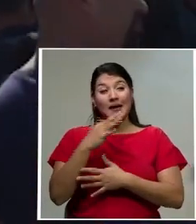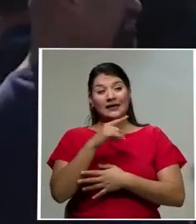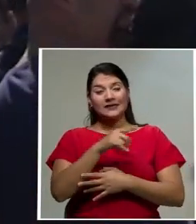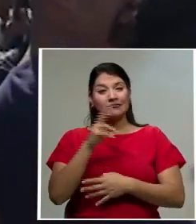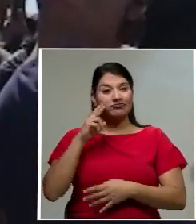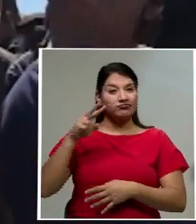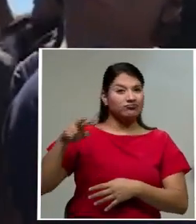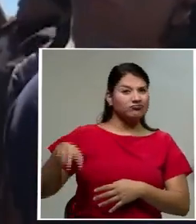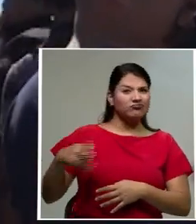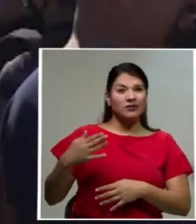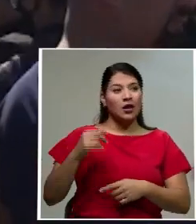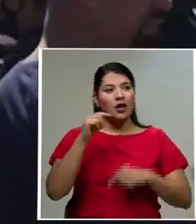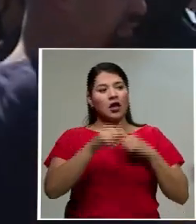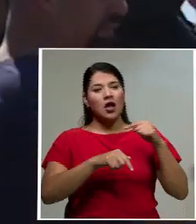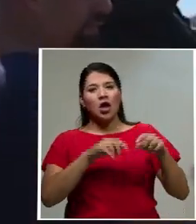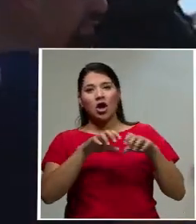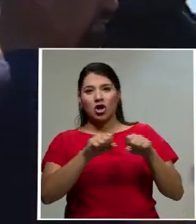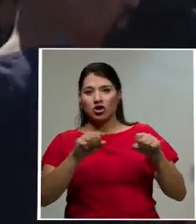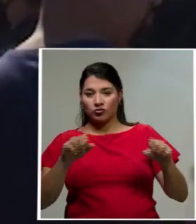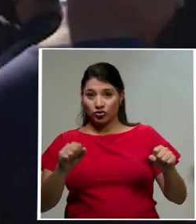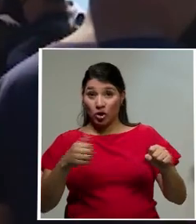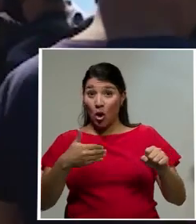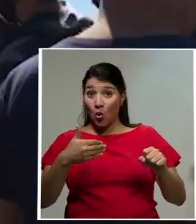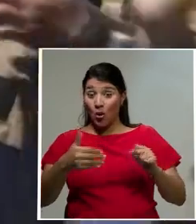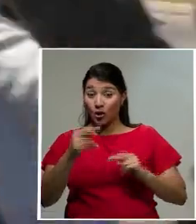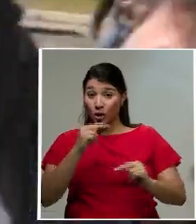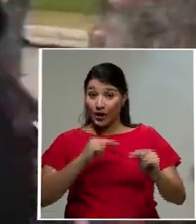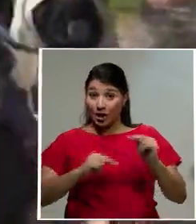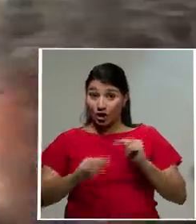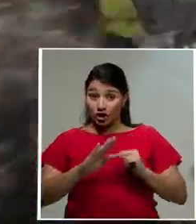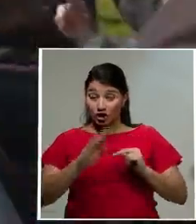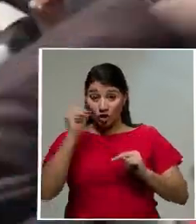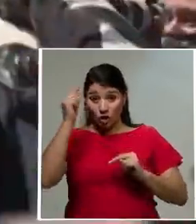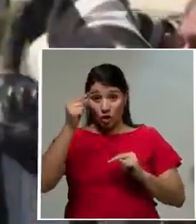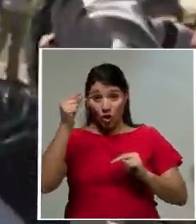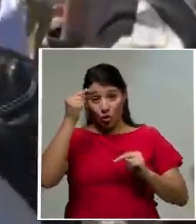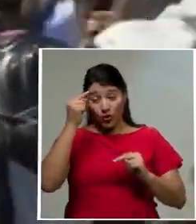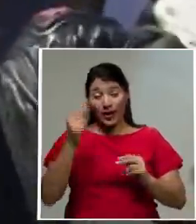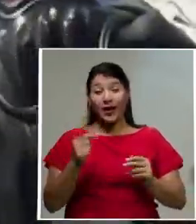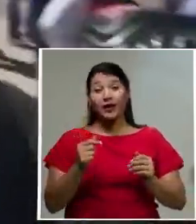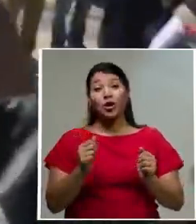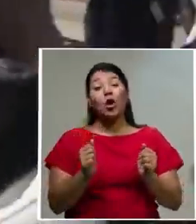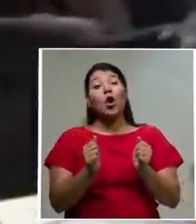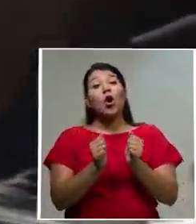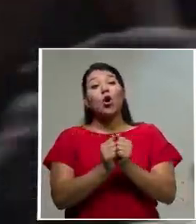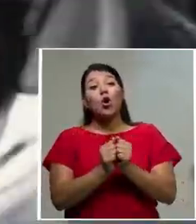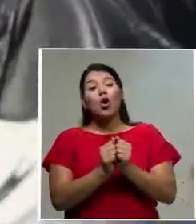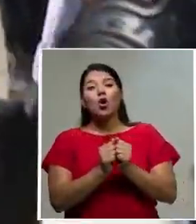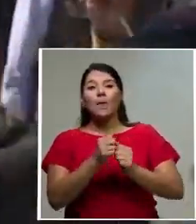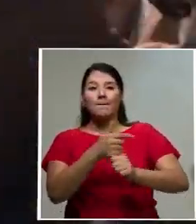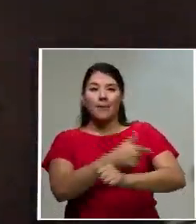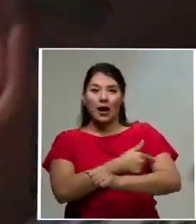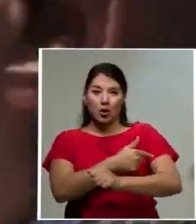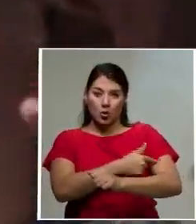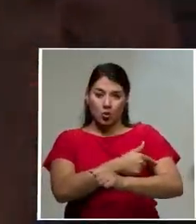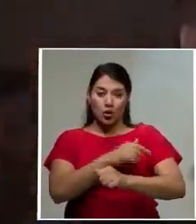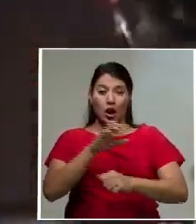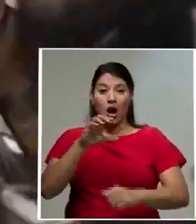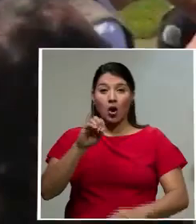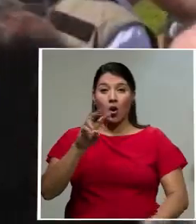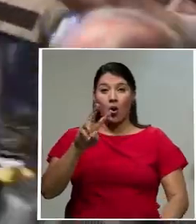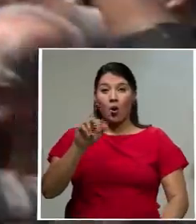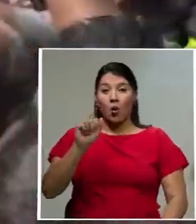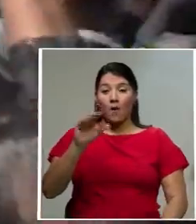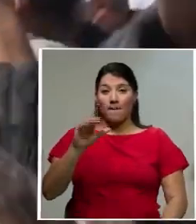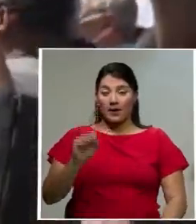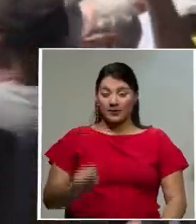ignoró acusaciones de corrupción en la negociación por su gobierno de dosis de la vacuna india Covaxin, y el Senado Federal busca las causas del